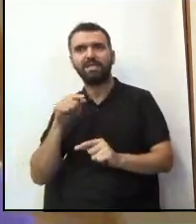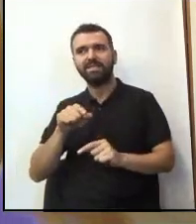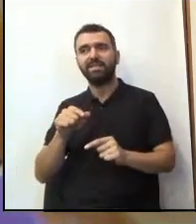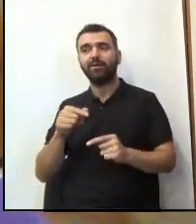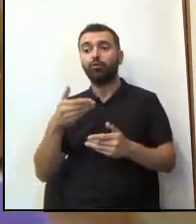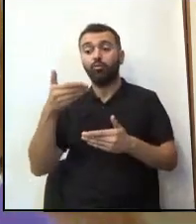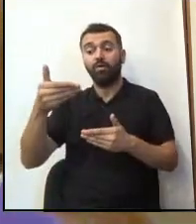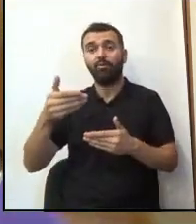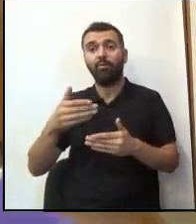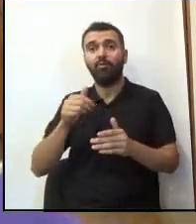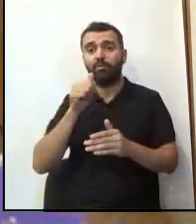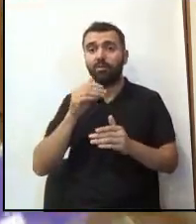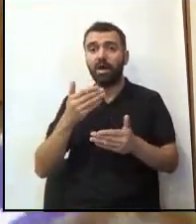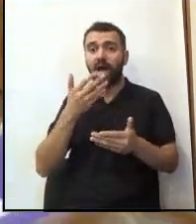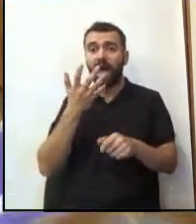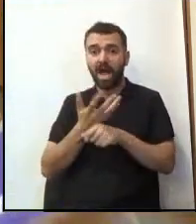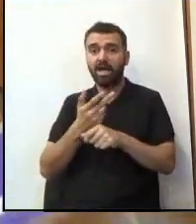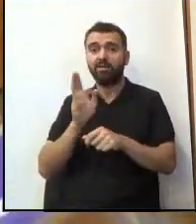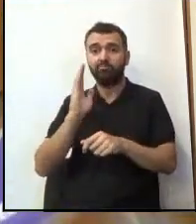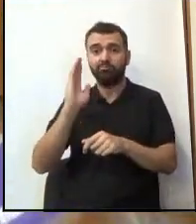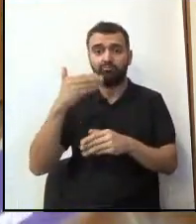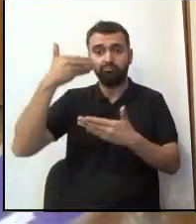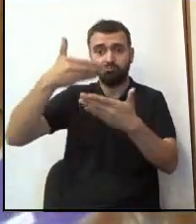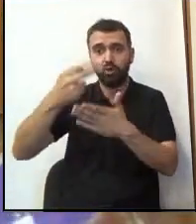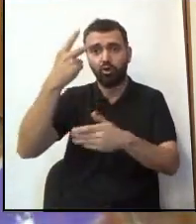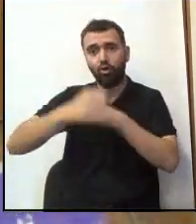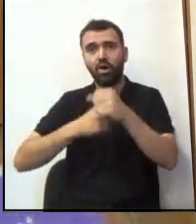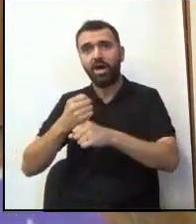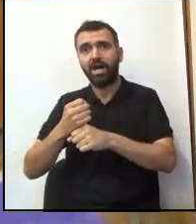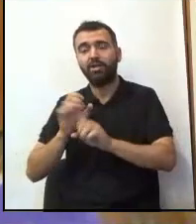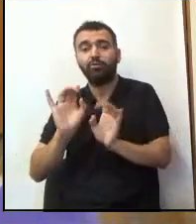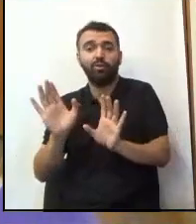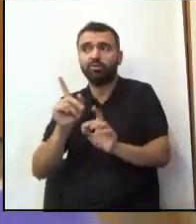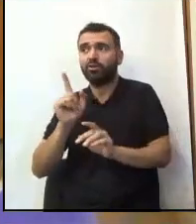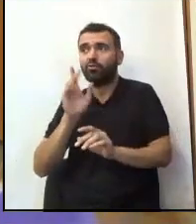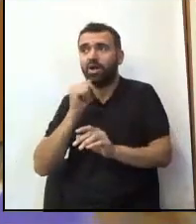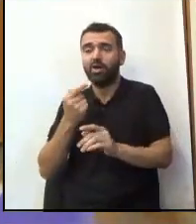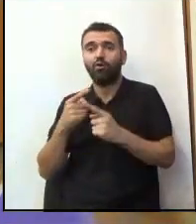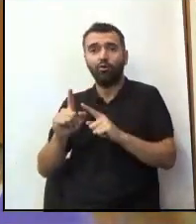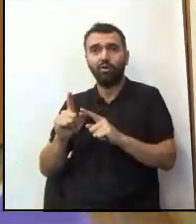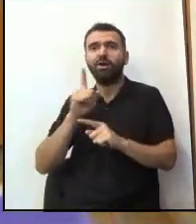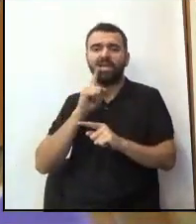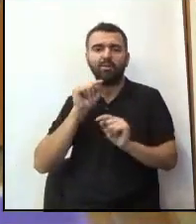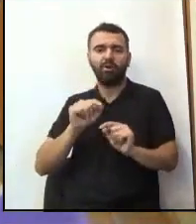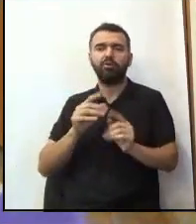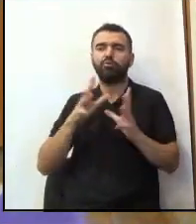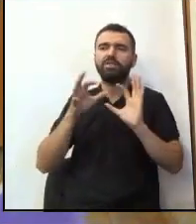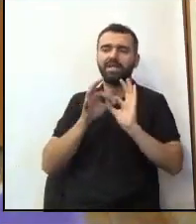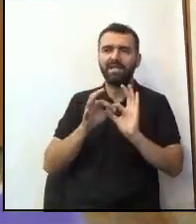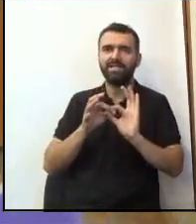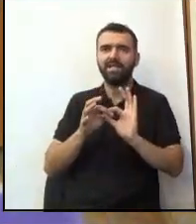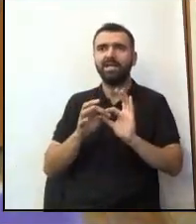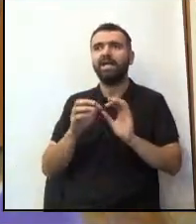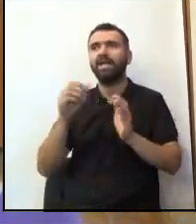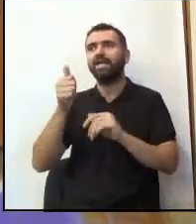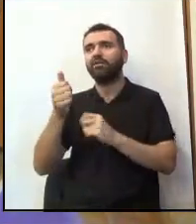dos años, para que por lo menos, si no vienen otra, para que tengamos esto. Así que muchas gracias, la directora de Deporte no la